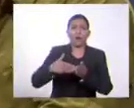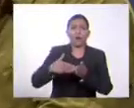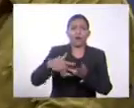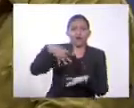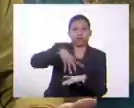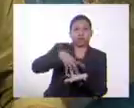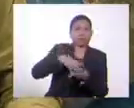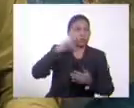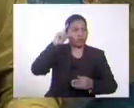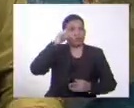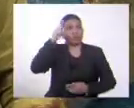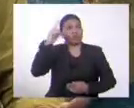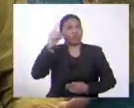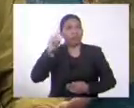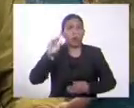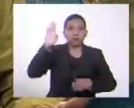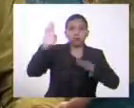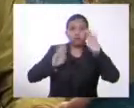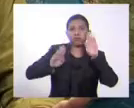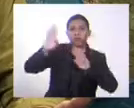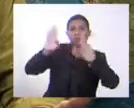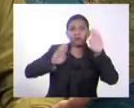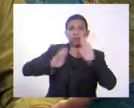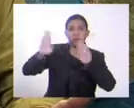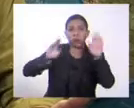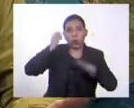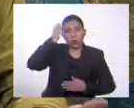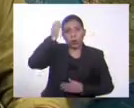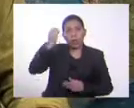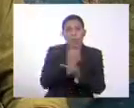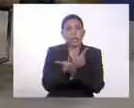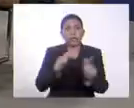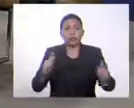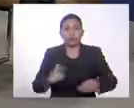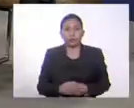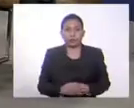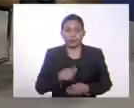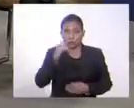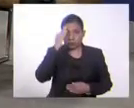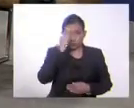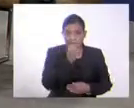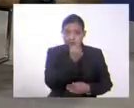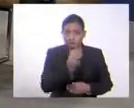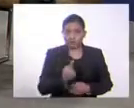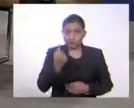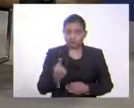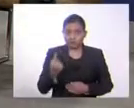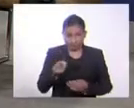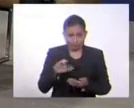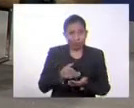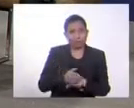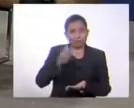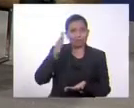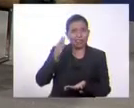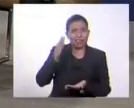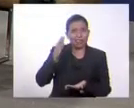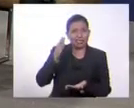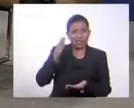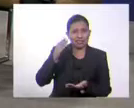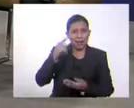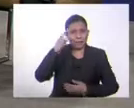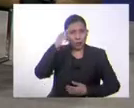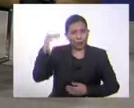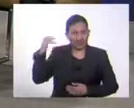animal político. ¿Sí? ¿Y qué significa de que el ser humano es un animal político? ¿Ustedes qué piensan? Yo creo que como seres humanos